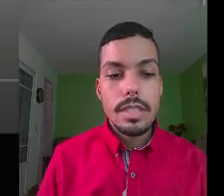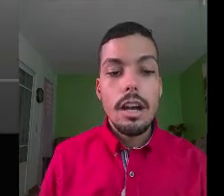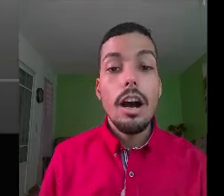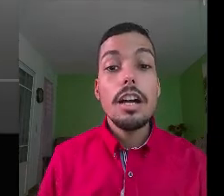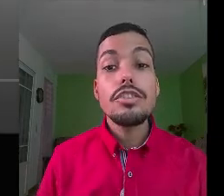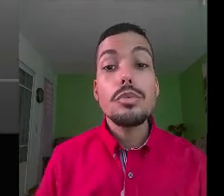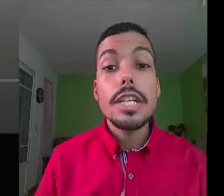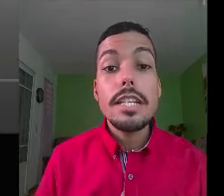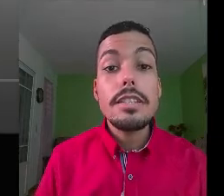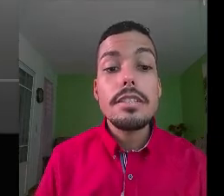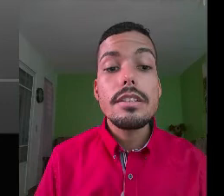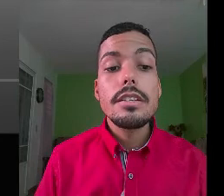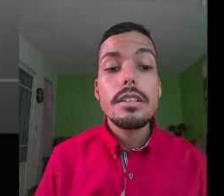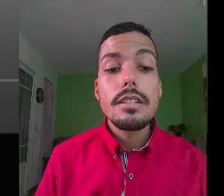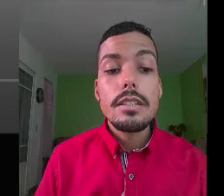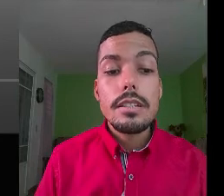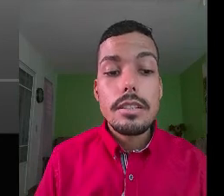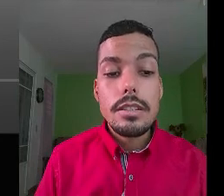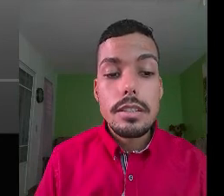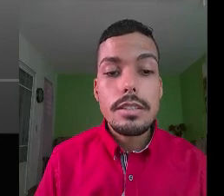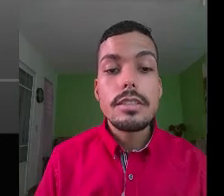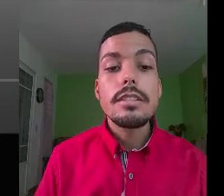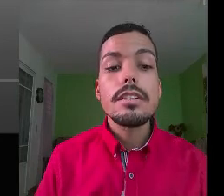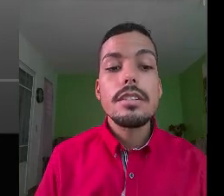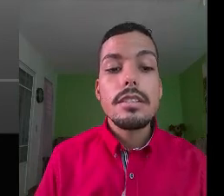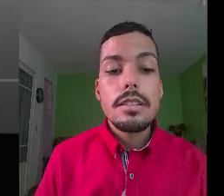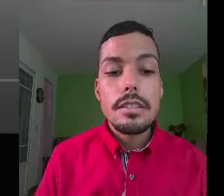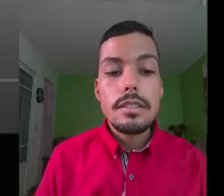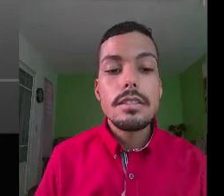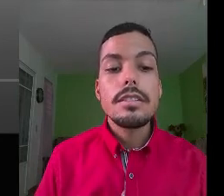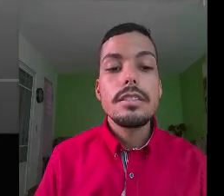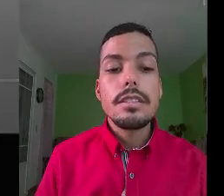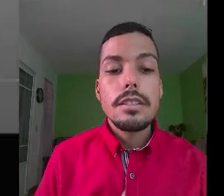Ox reads Ox reads X, X,